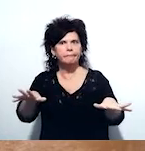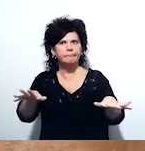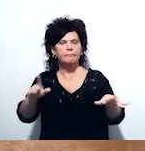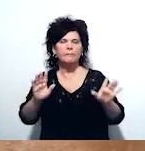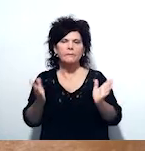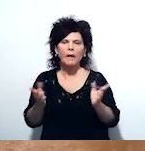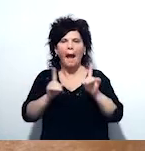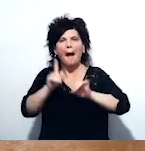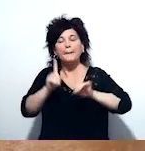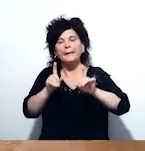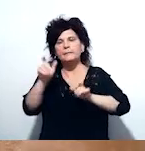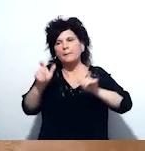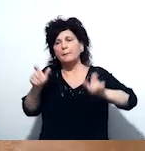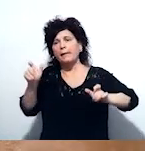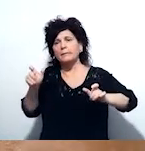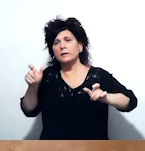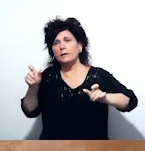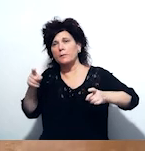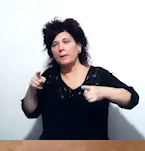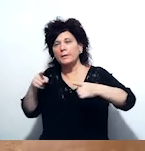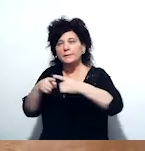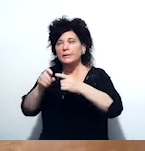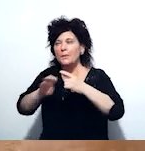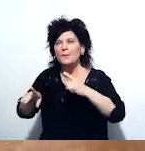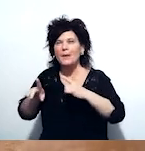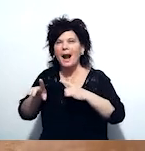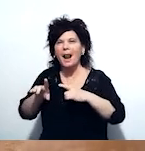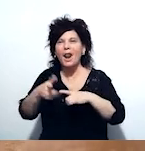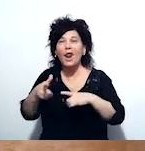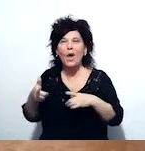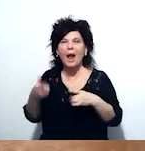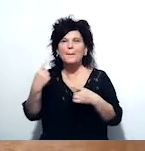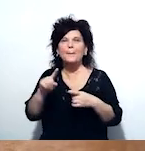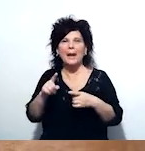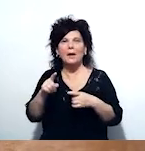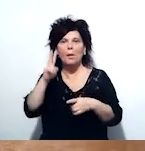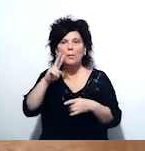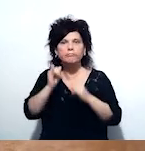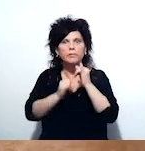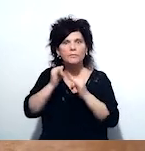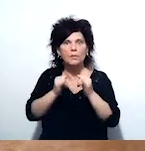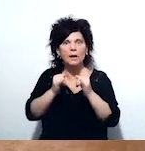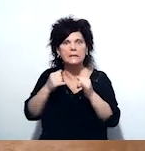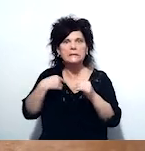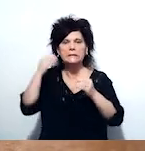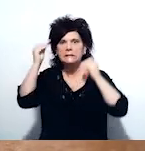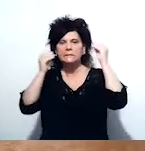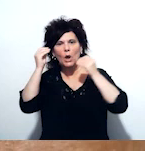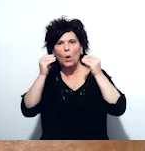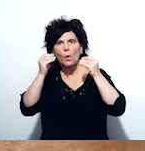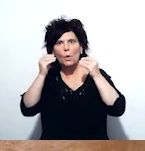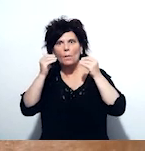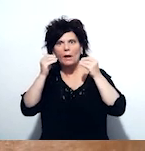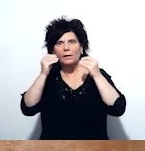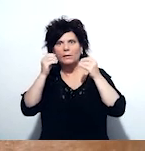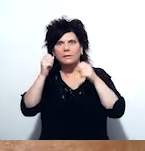veces la gente sin mala intención ve una noticia, le parece alarmante y la empieza a replicar y otras personas la